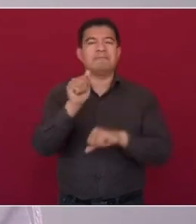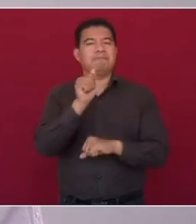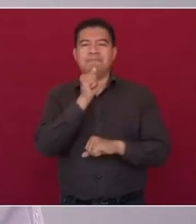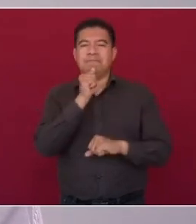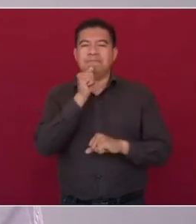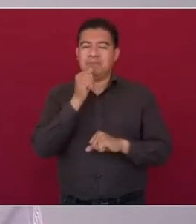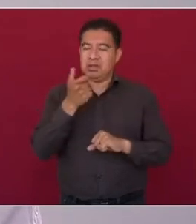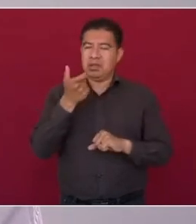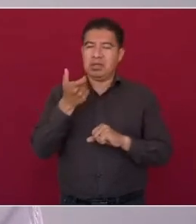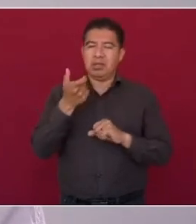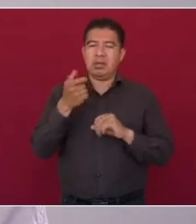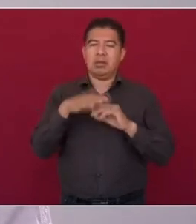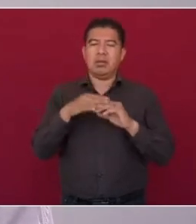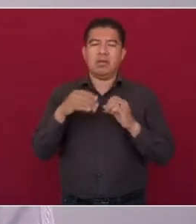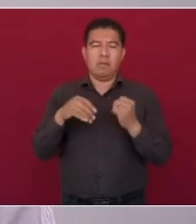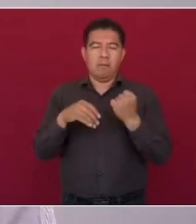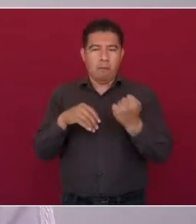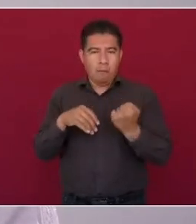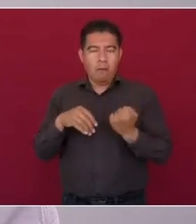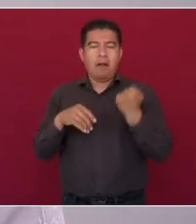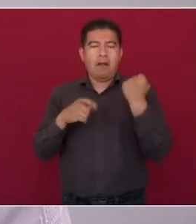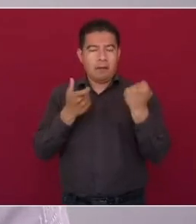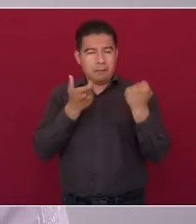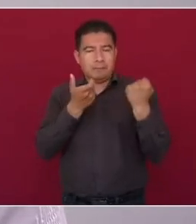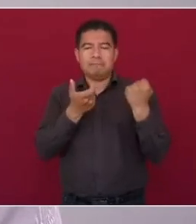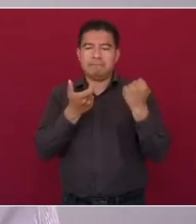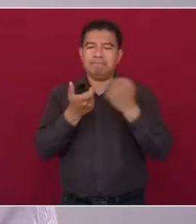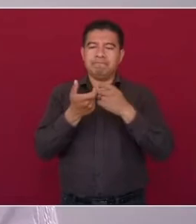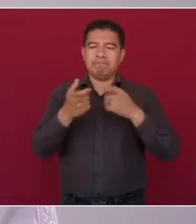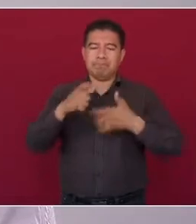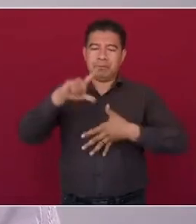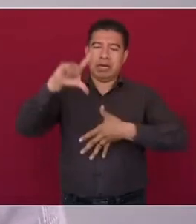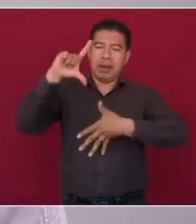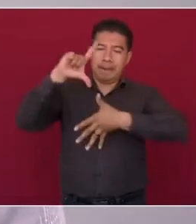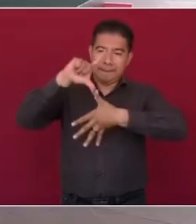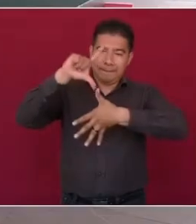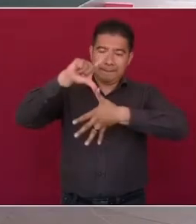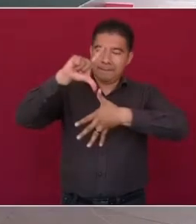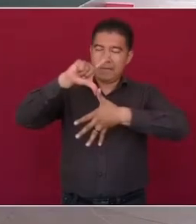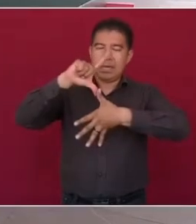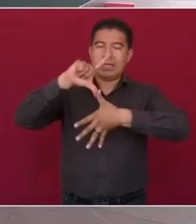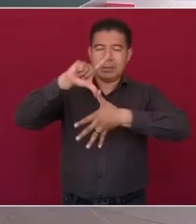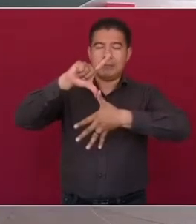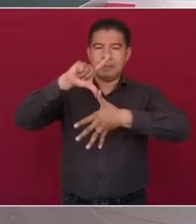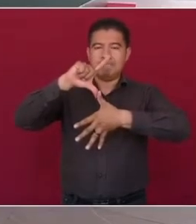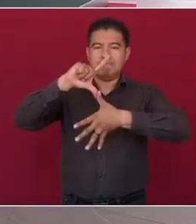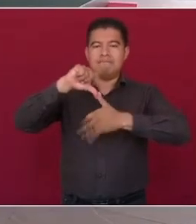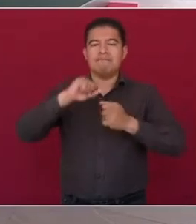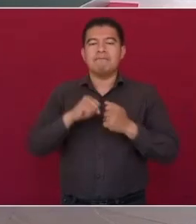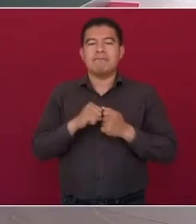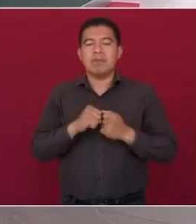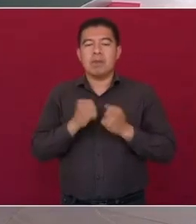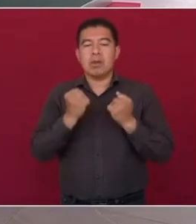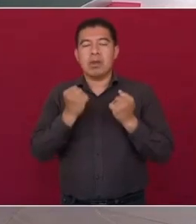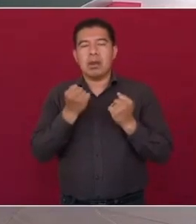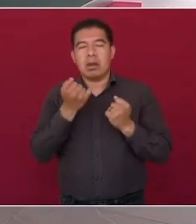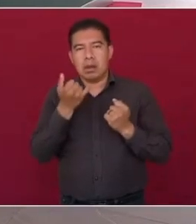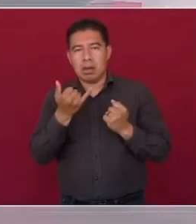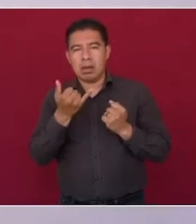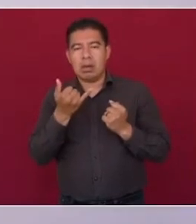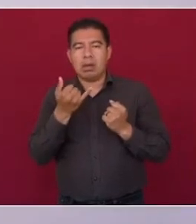Nuestra moneda es la más fuerte en América Latina y se